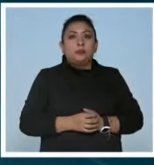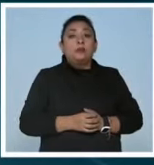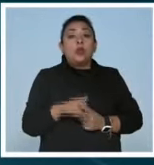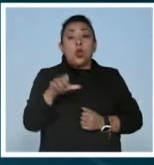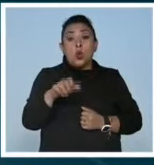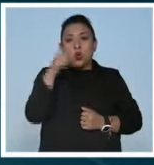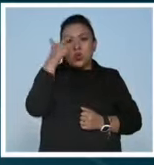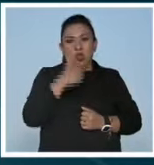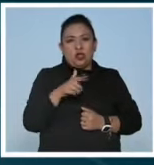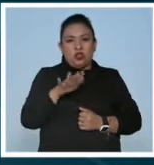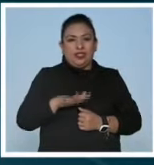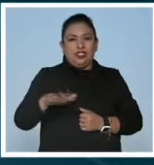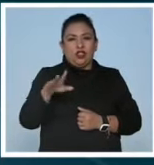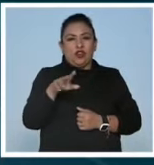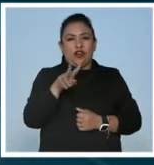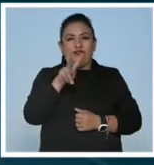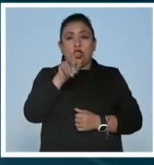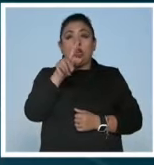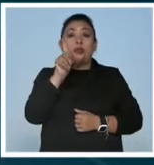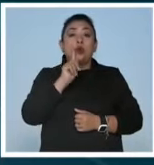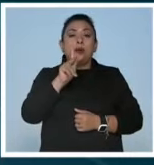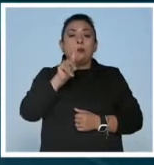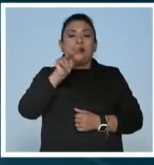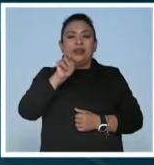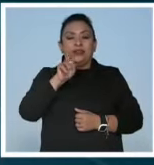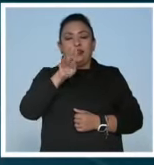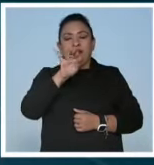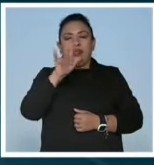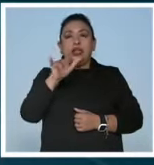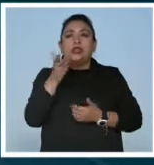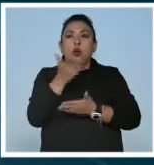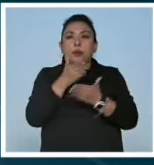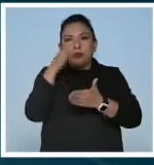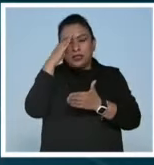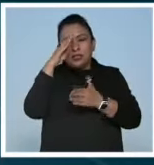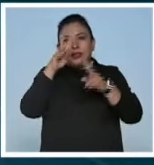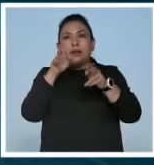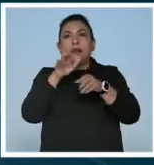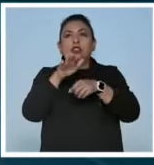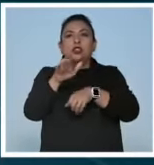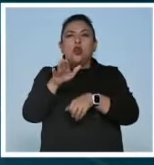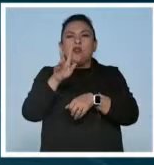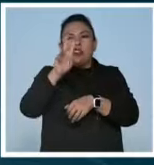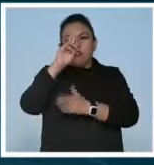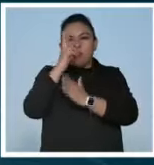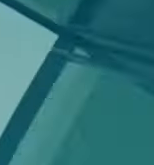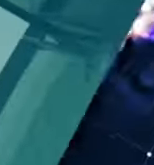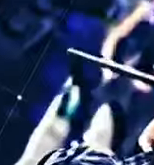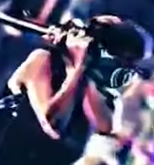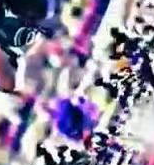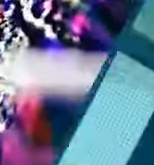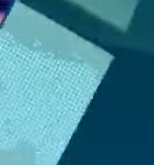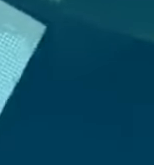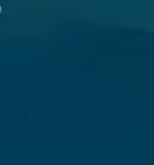Esta noche en Zona Violeta, Patricia Betaza nos comparte algunas reflexiones en torno a la violencia mediática.